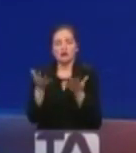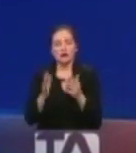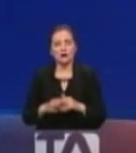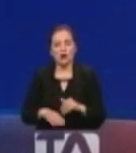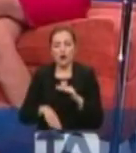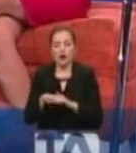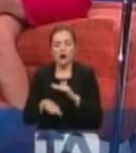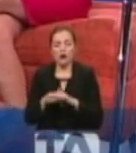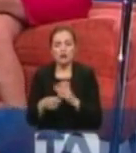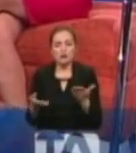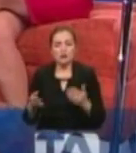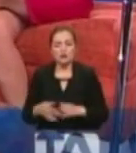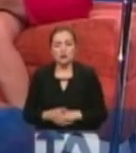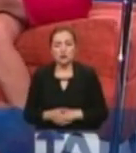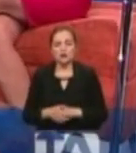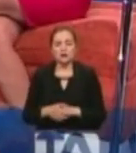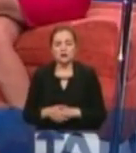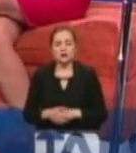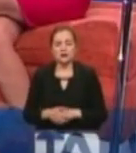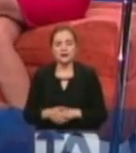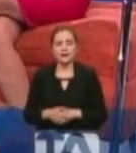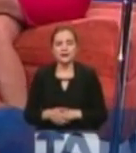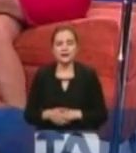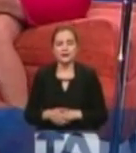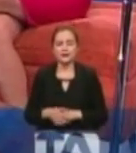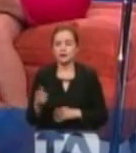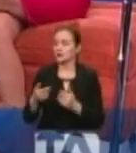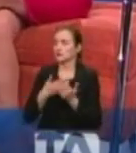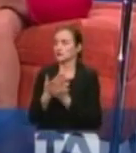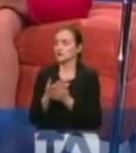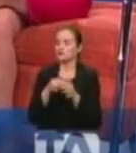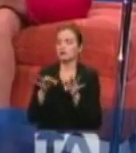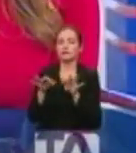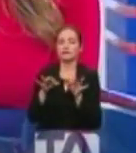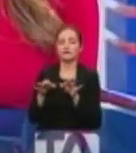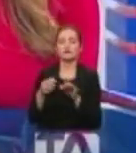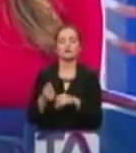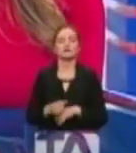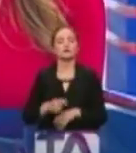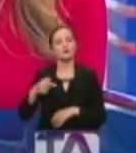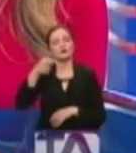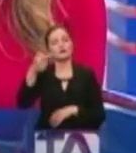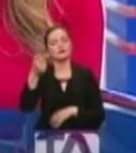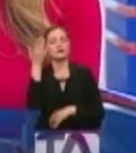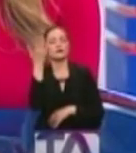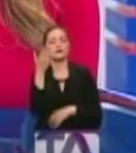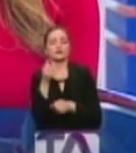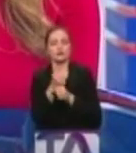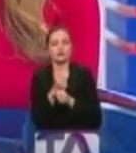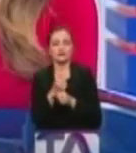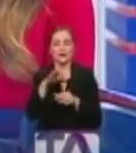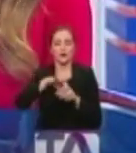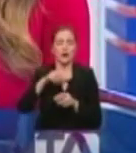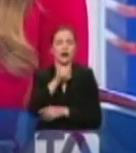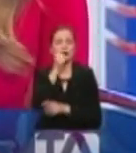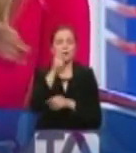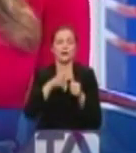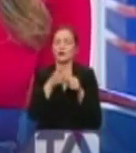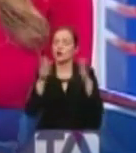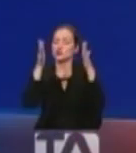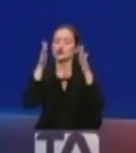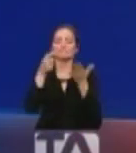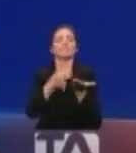límite. Ahora, con ese panorama que usted nos plantea, ¿qué cree que el próximo alcalde que está por venir deba